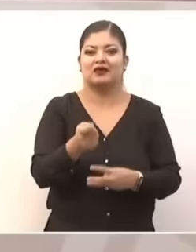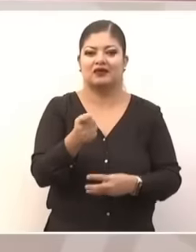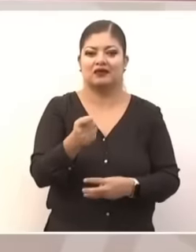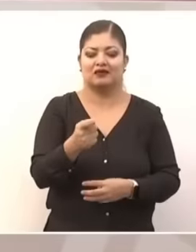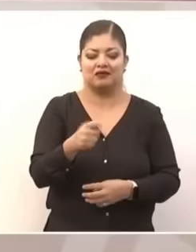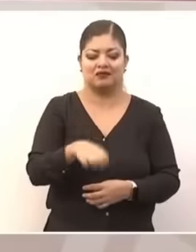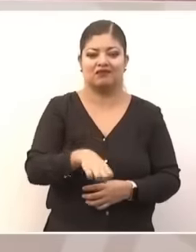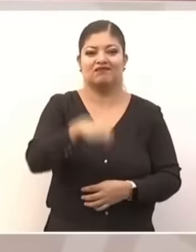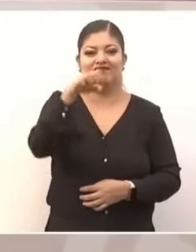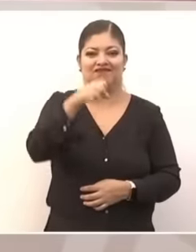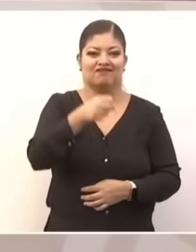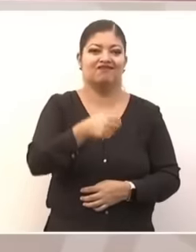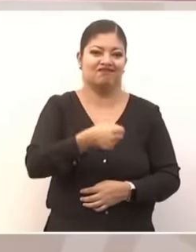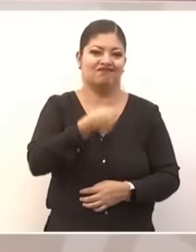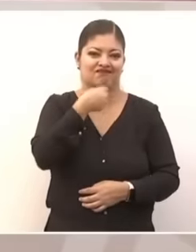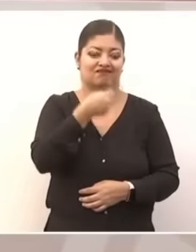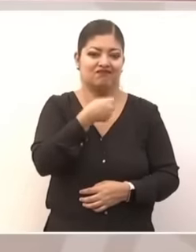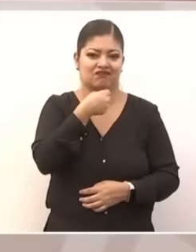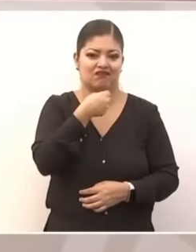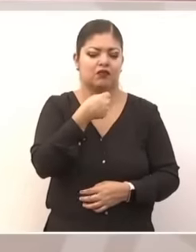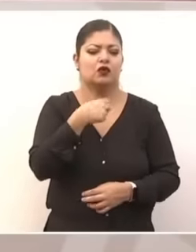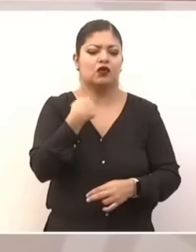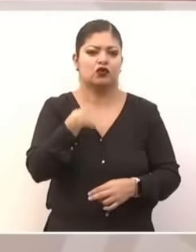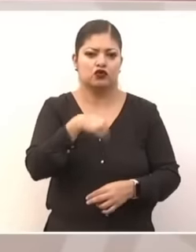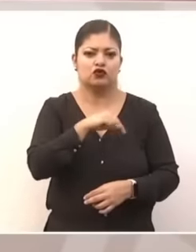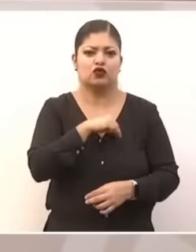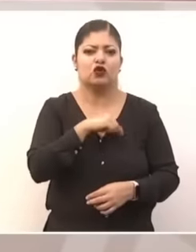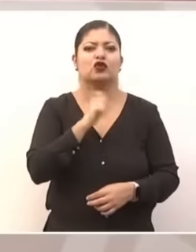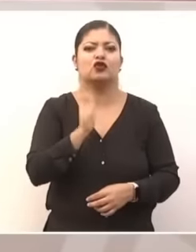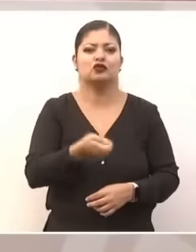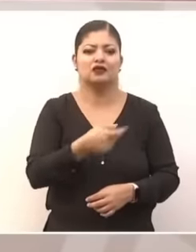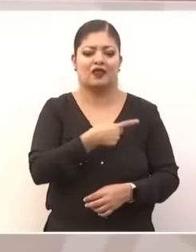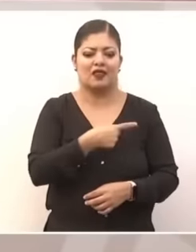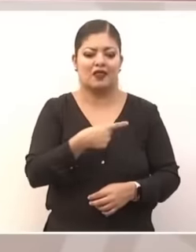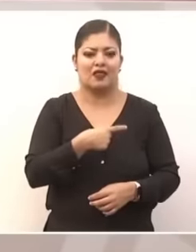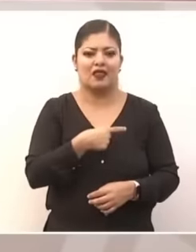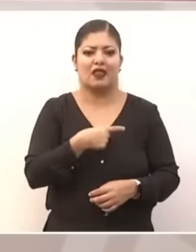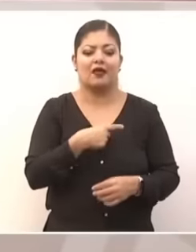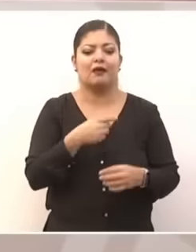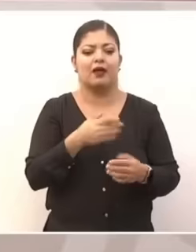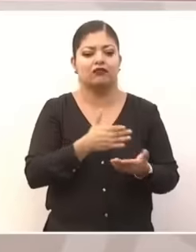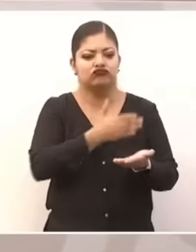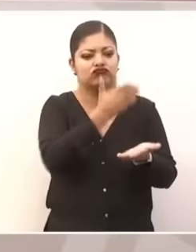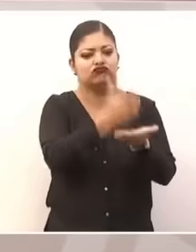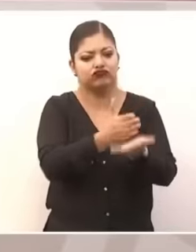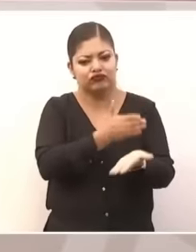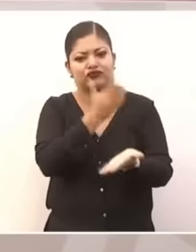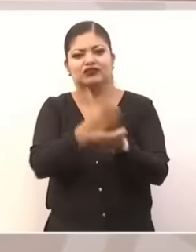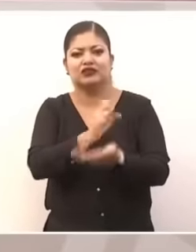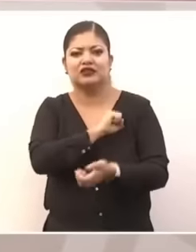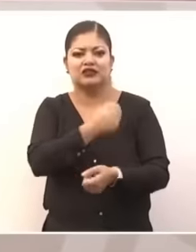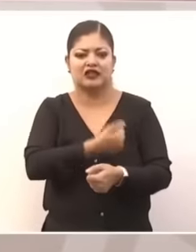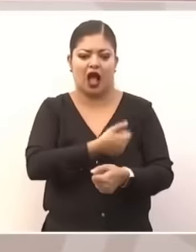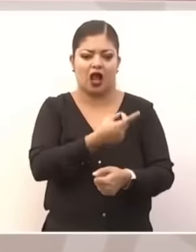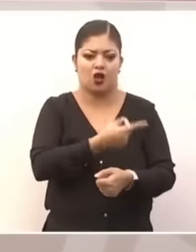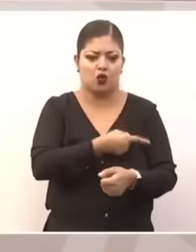adulto mayor, que es que vamos a llevar la salud casa por casa. Vamos a